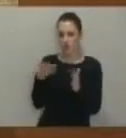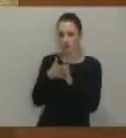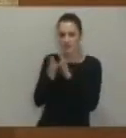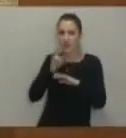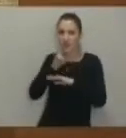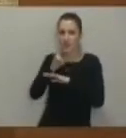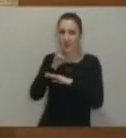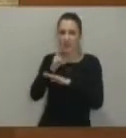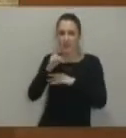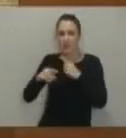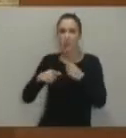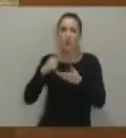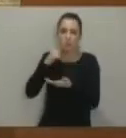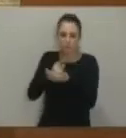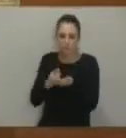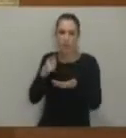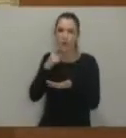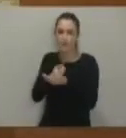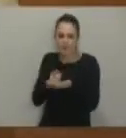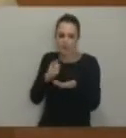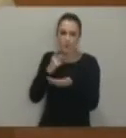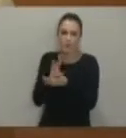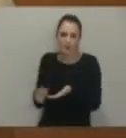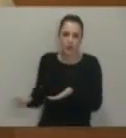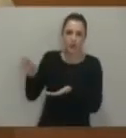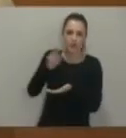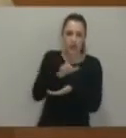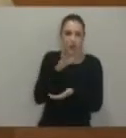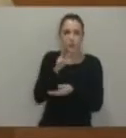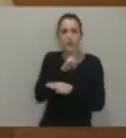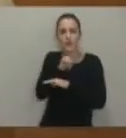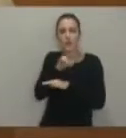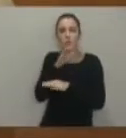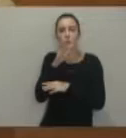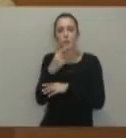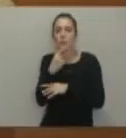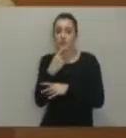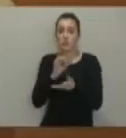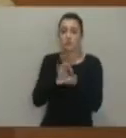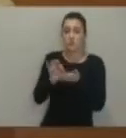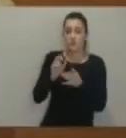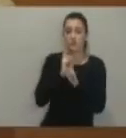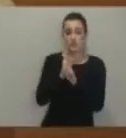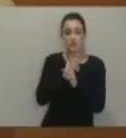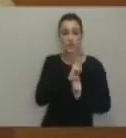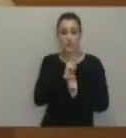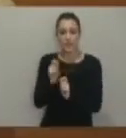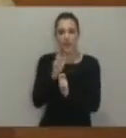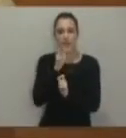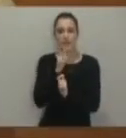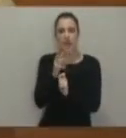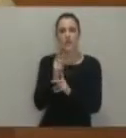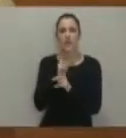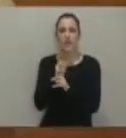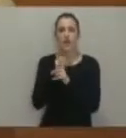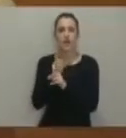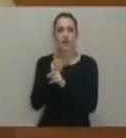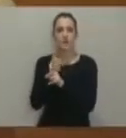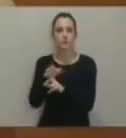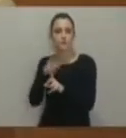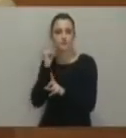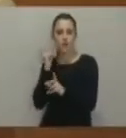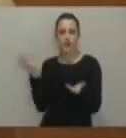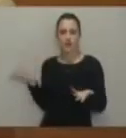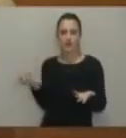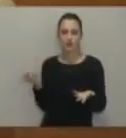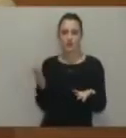reiterado. Les engañó cuando les requirió disponer de un servicio de transporte del que ahora les despoja y en los que muchos